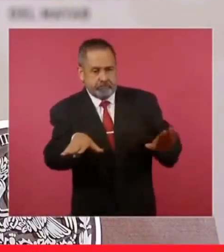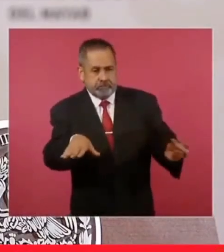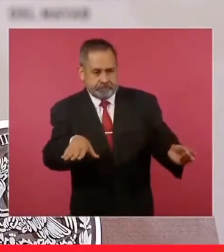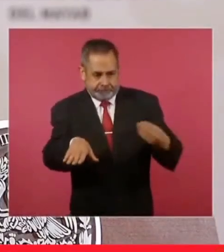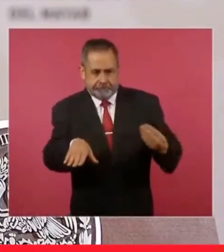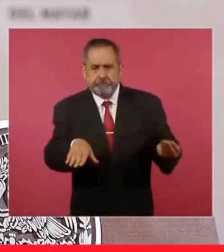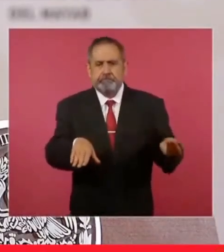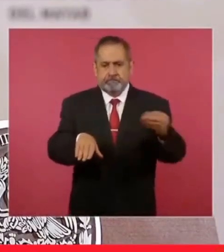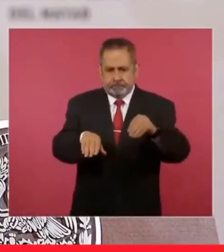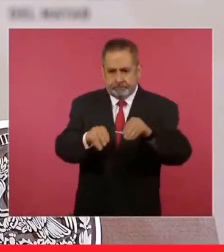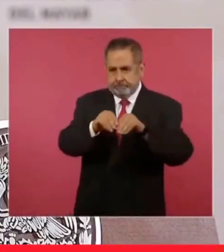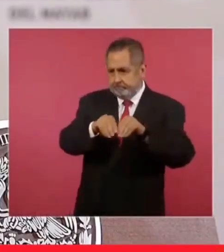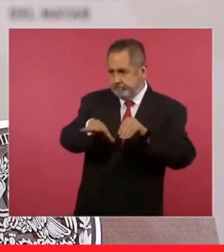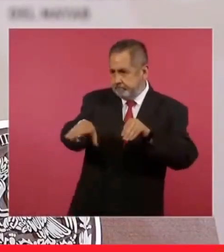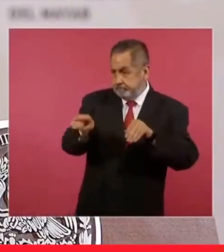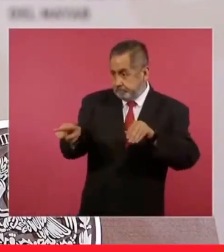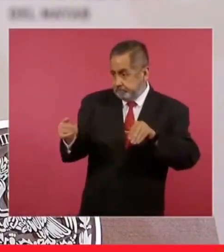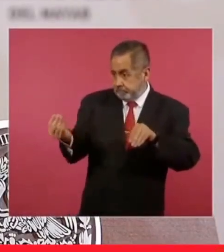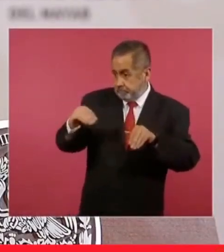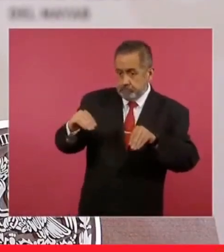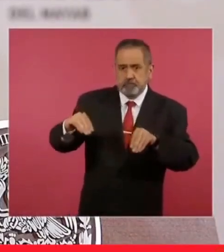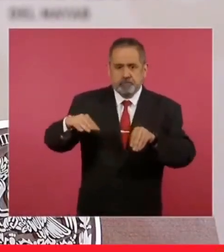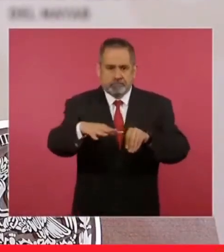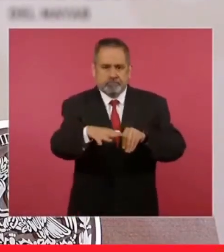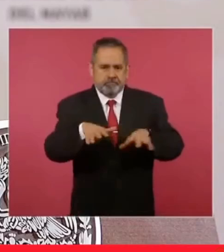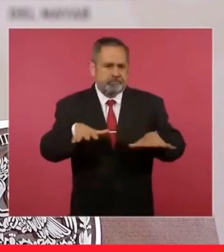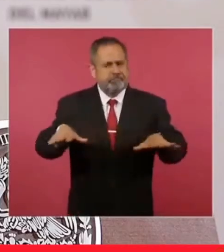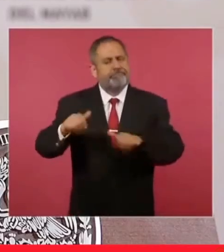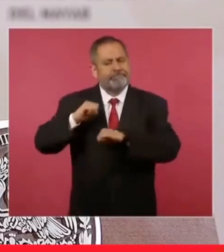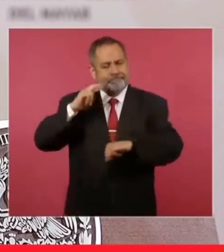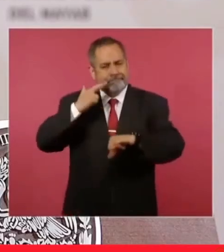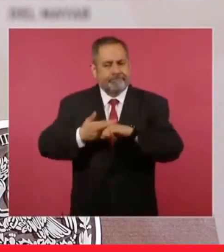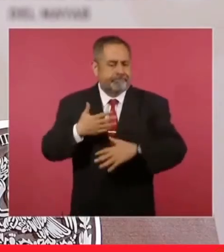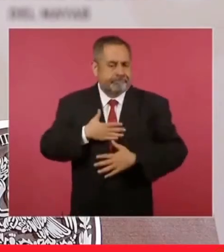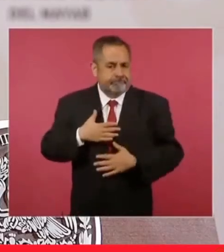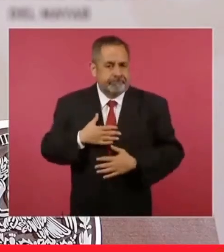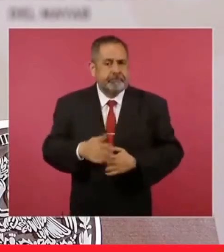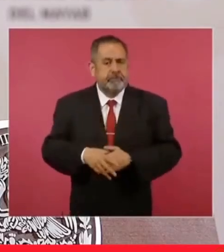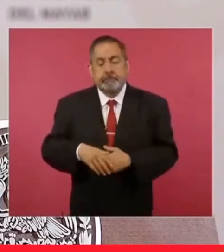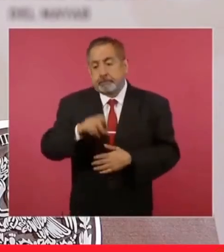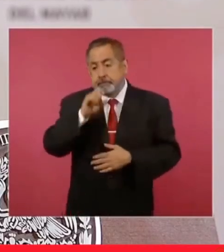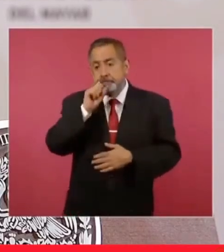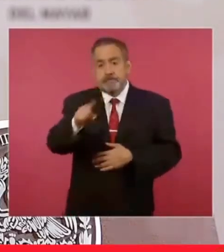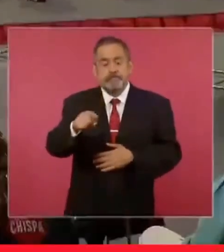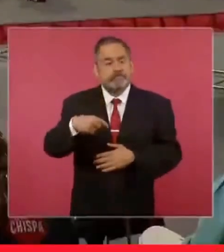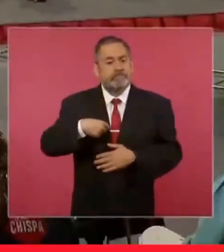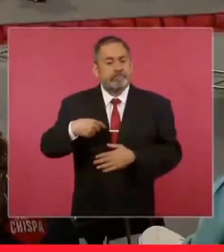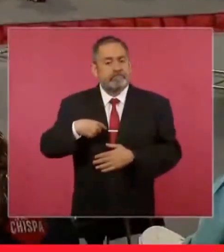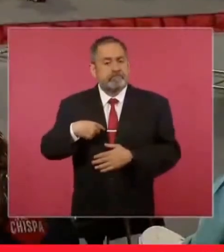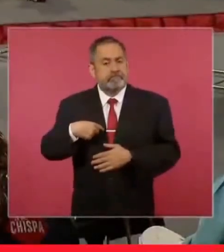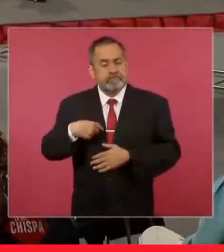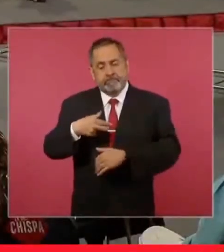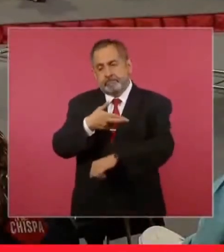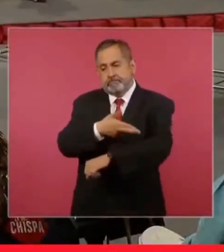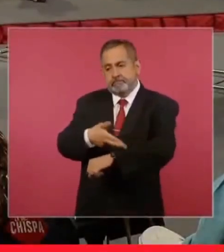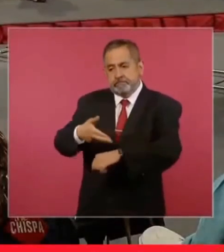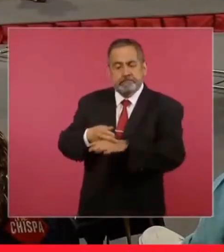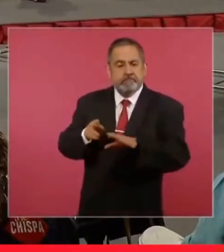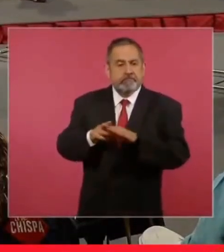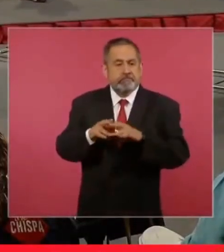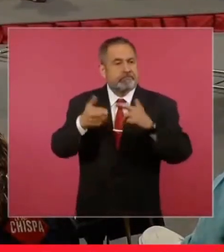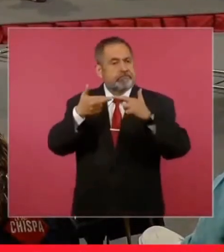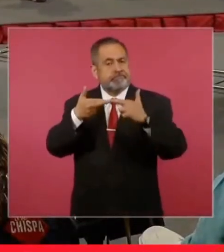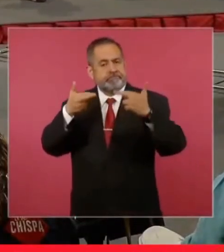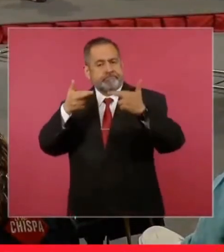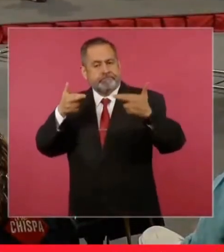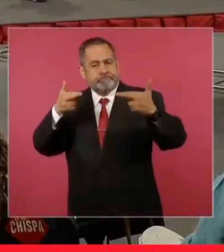también nos fue delegada el realizar la planificación de la ampliación de las redes de